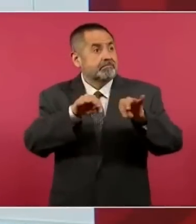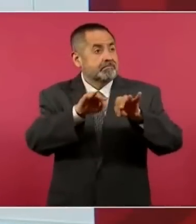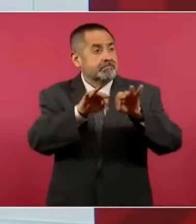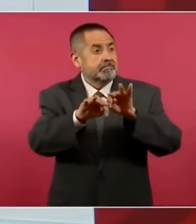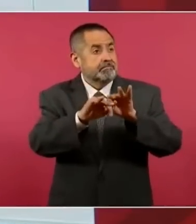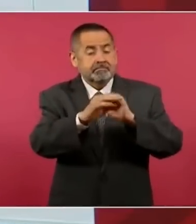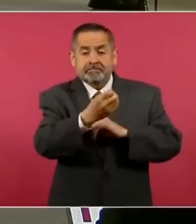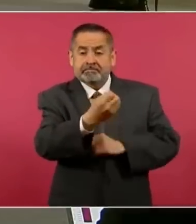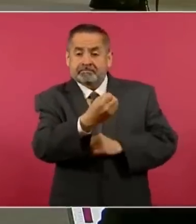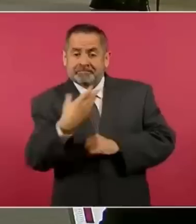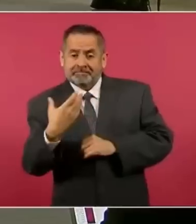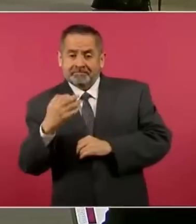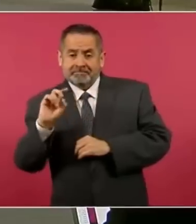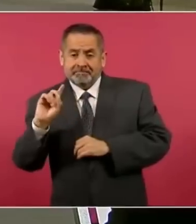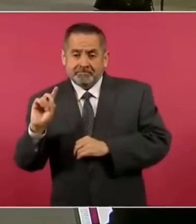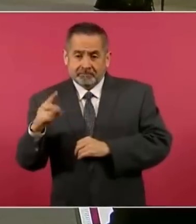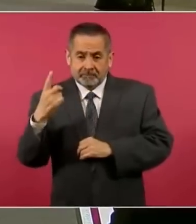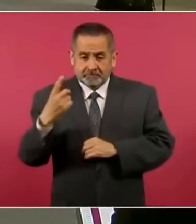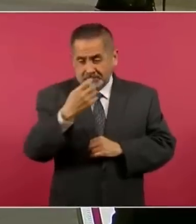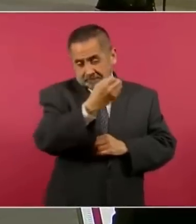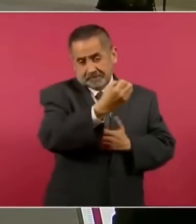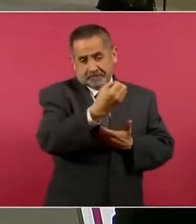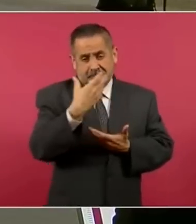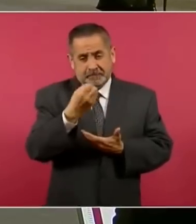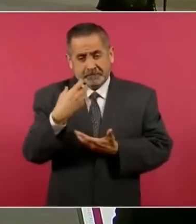cómo han venido creciendo.